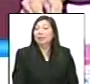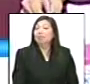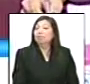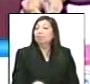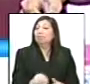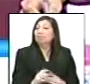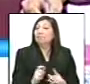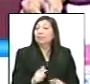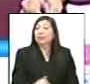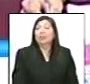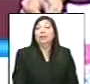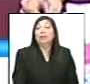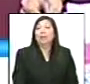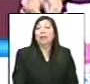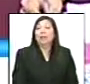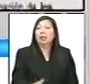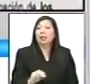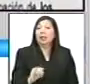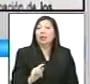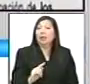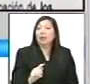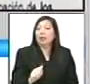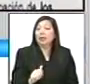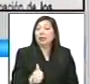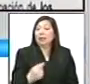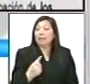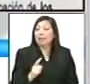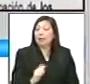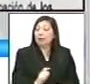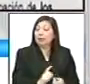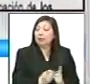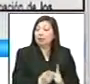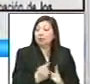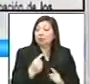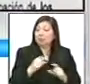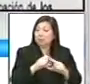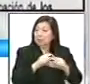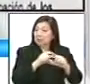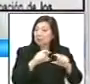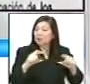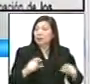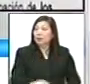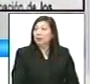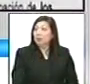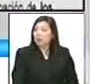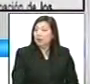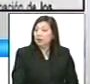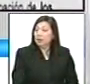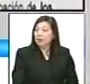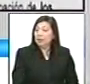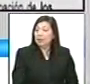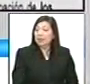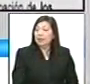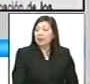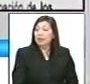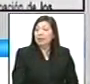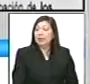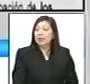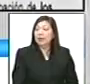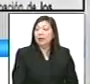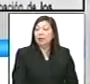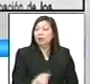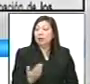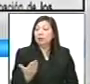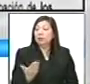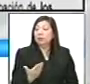del congresista Violeta, que me parece adecuado para modificar el primer artículo, sin embargo, un tema de precisión que no